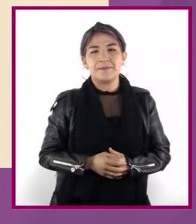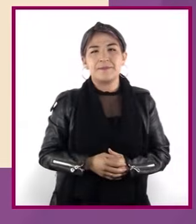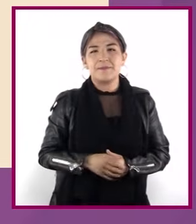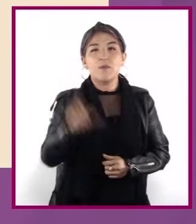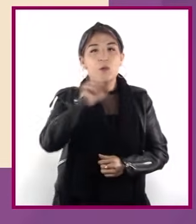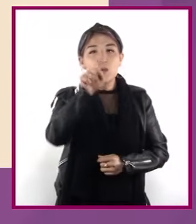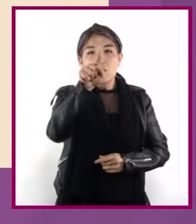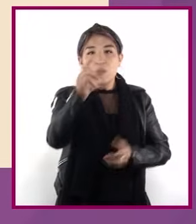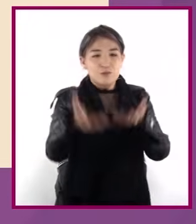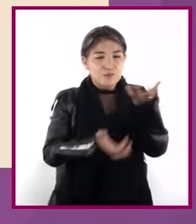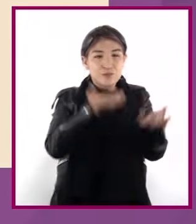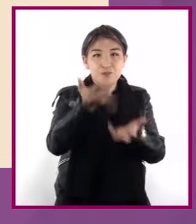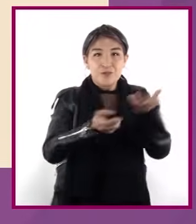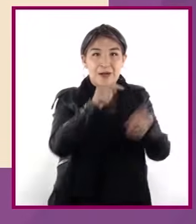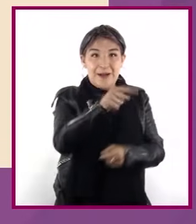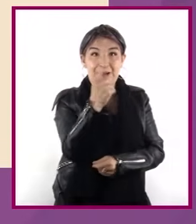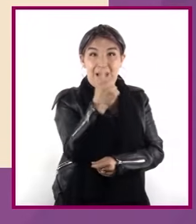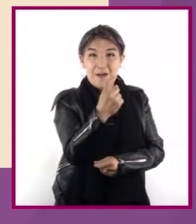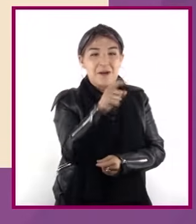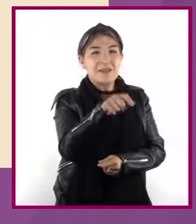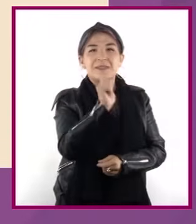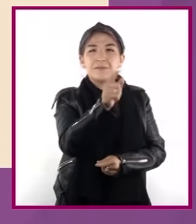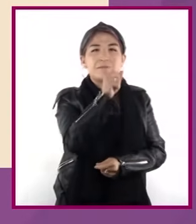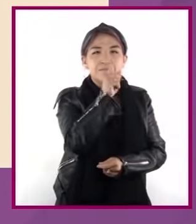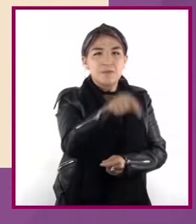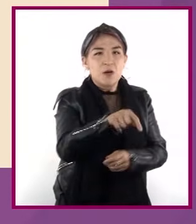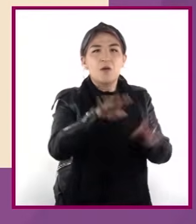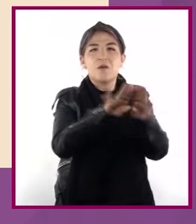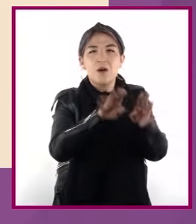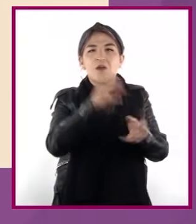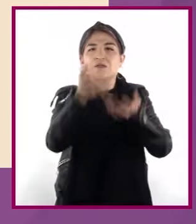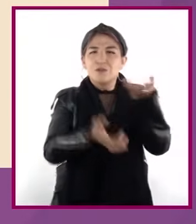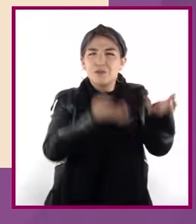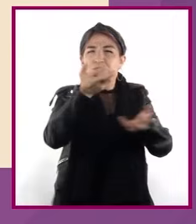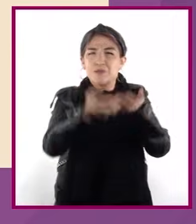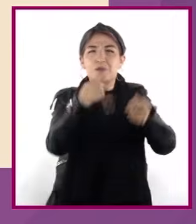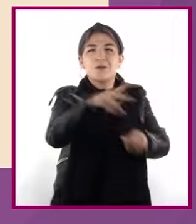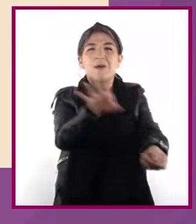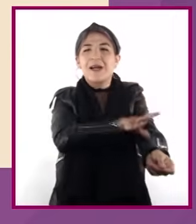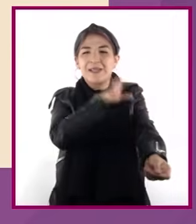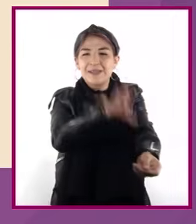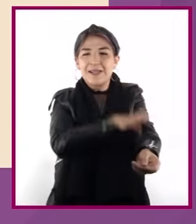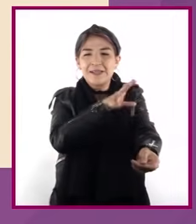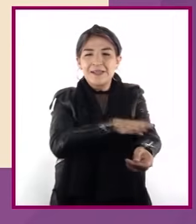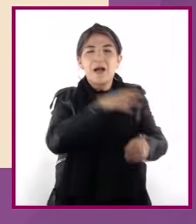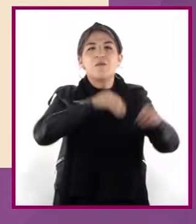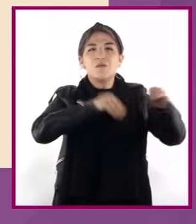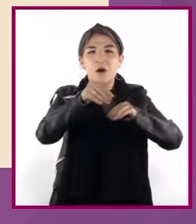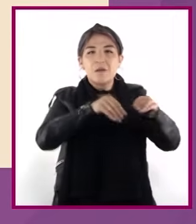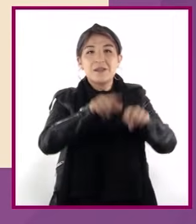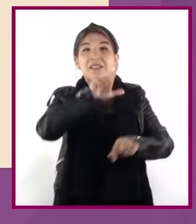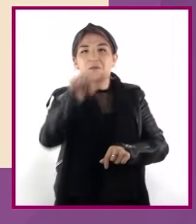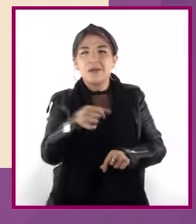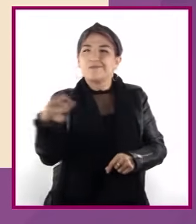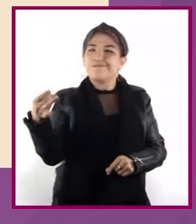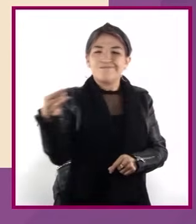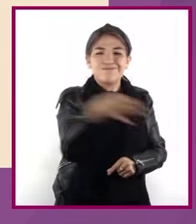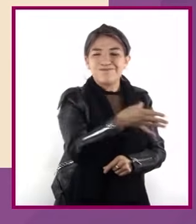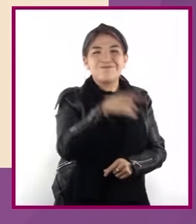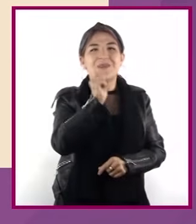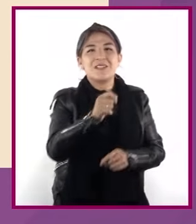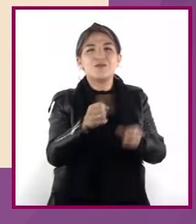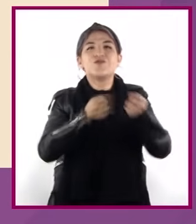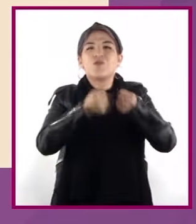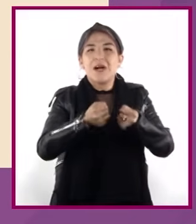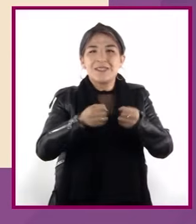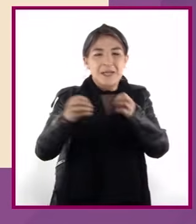Al calentar un sólido, sus partículas adquieren cada vez más energía cinética. de tal modo que vencen a las fuerzas de cohesión que hay